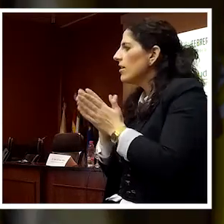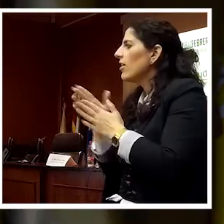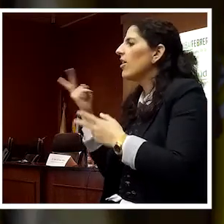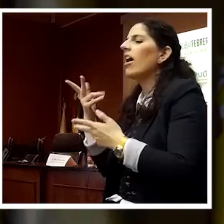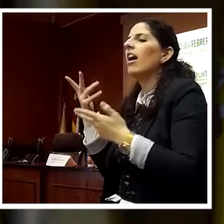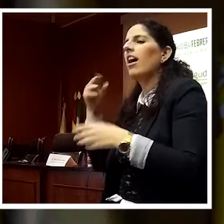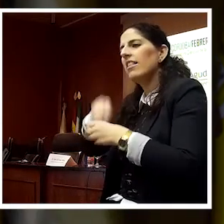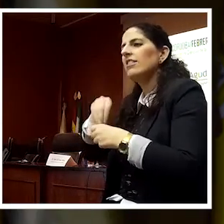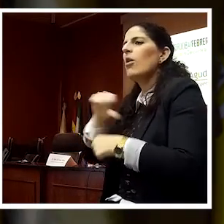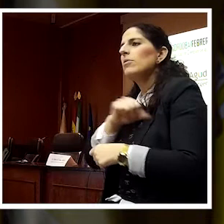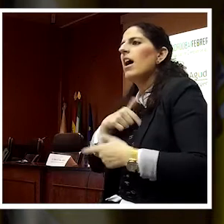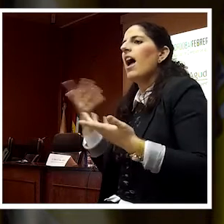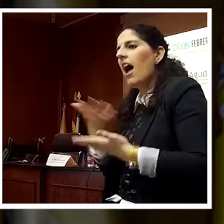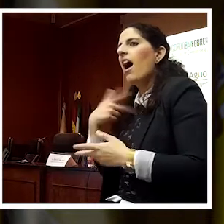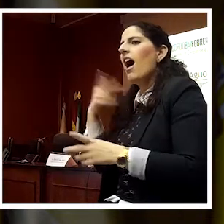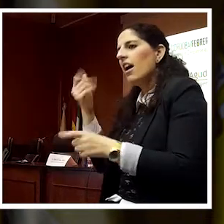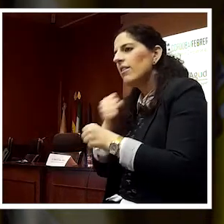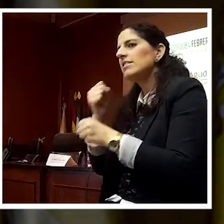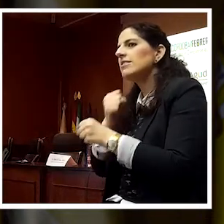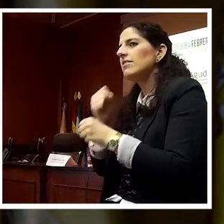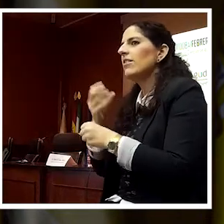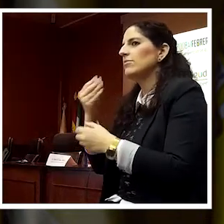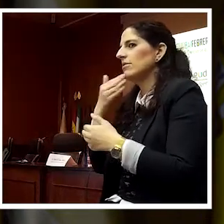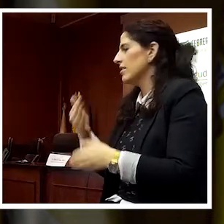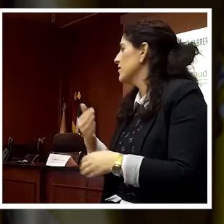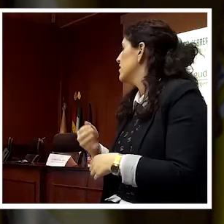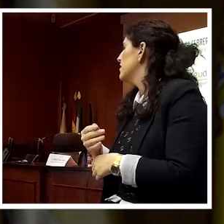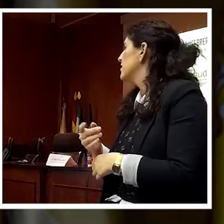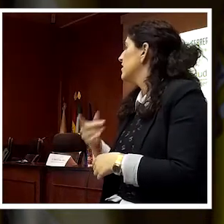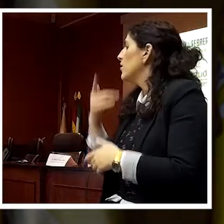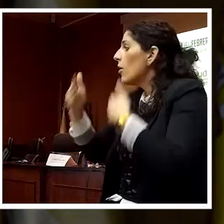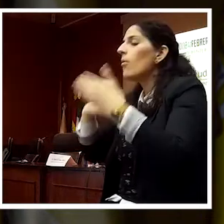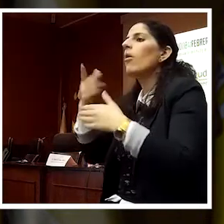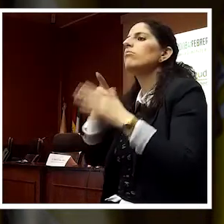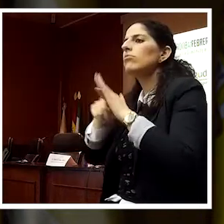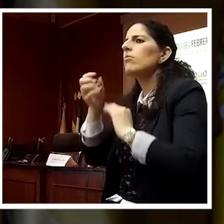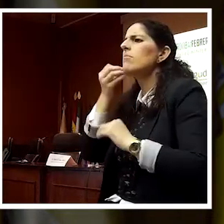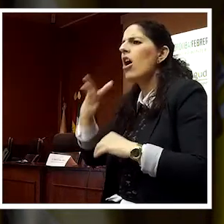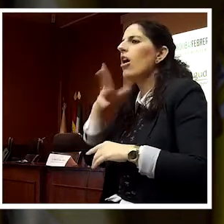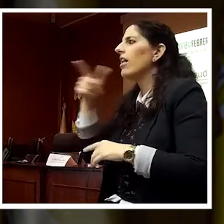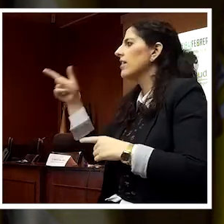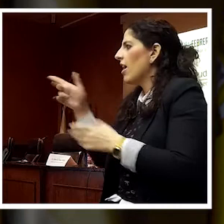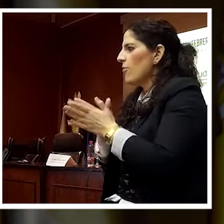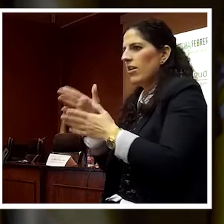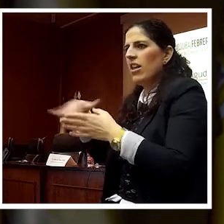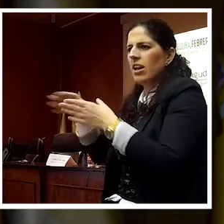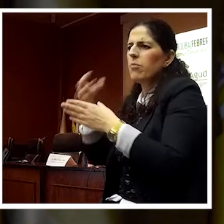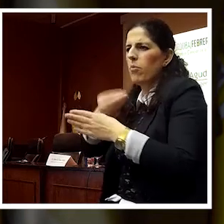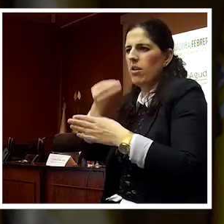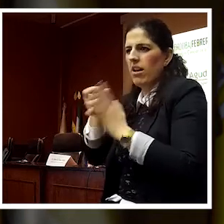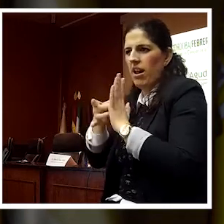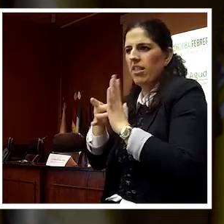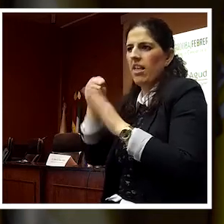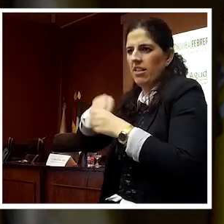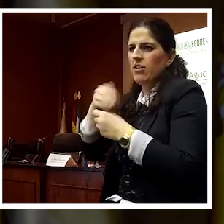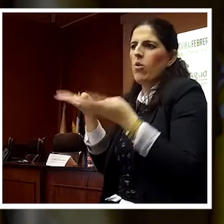que tratamos en el hospital y que afortunadamente salen para adelante, sobre todo con la ayuda del doctor Suárez y de todo el equipo que